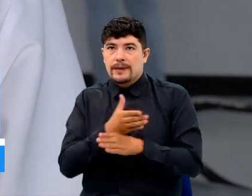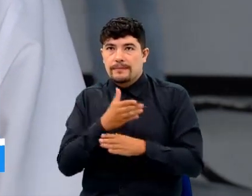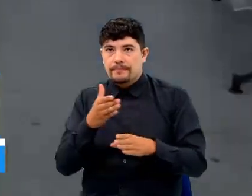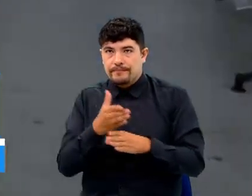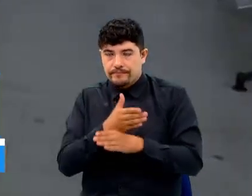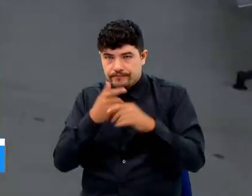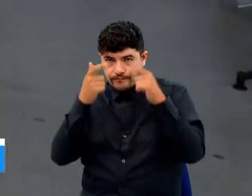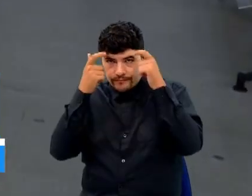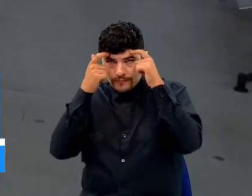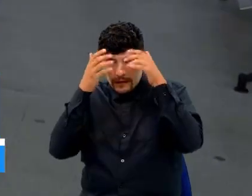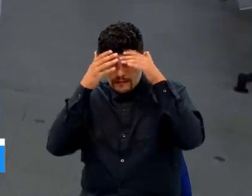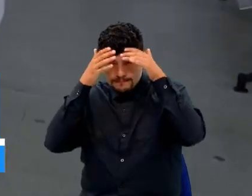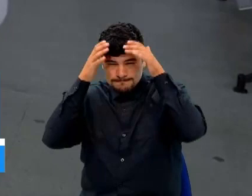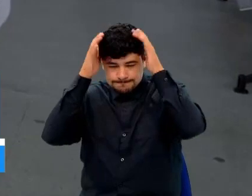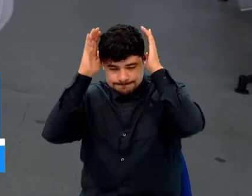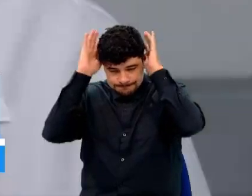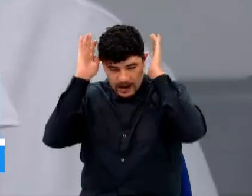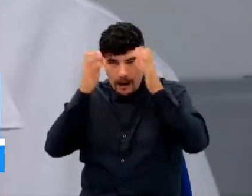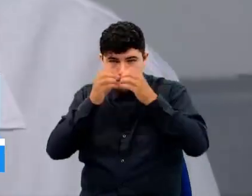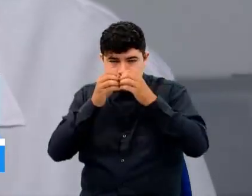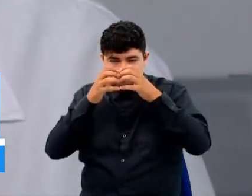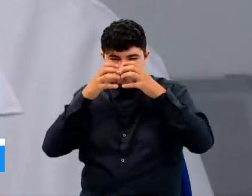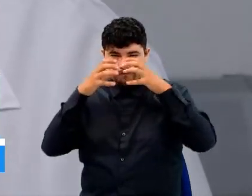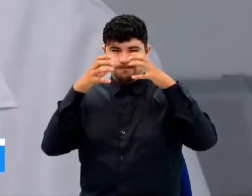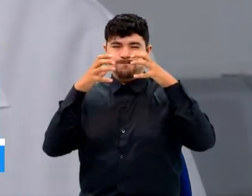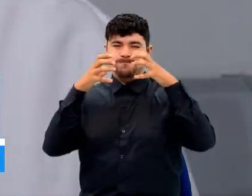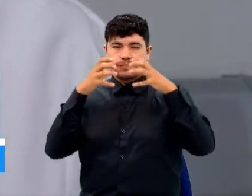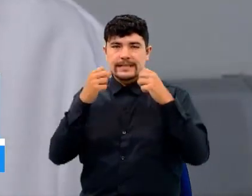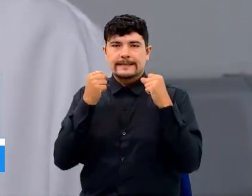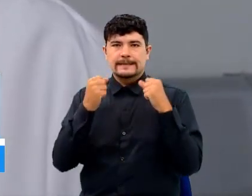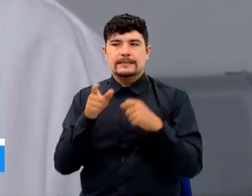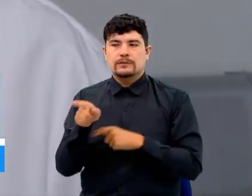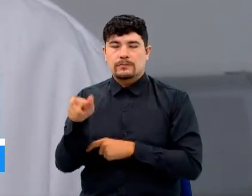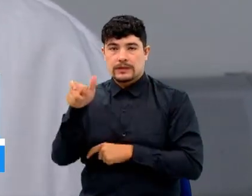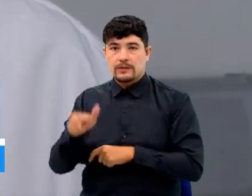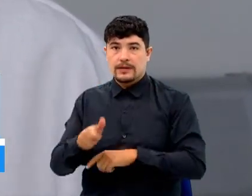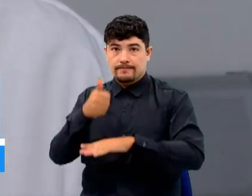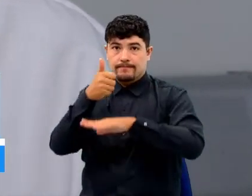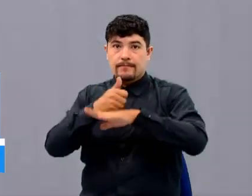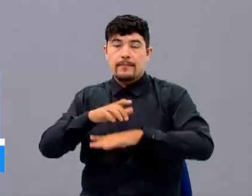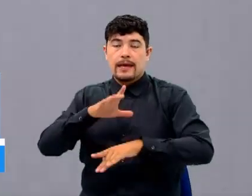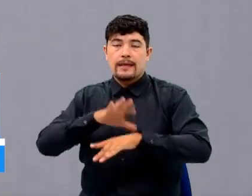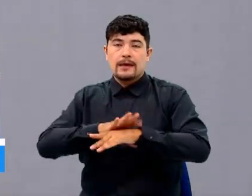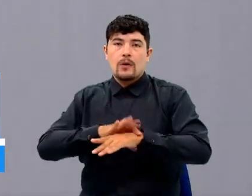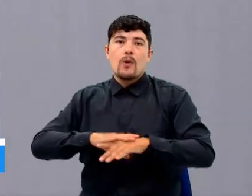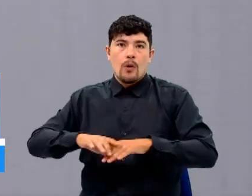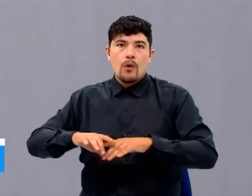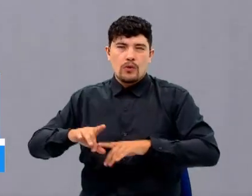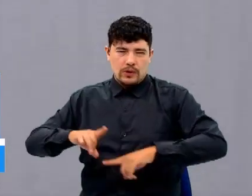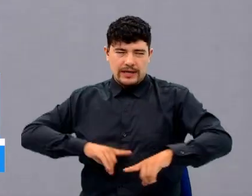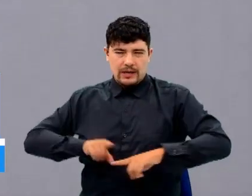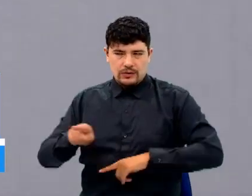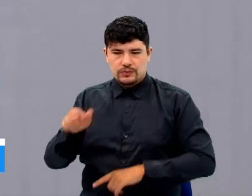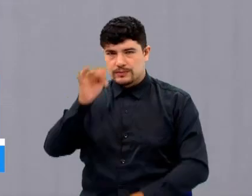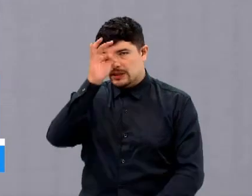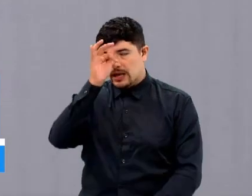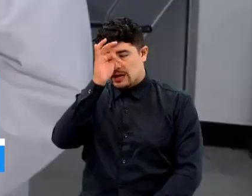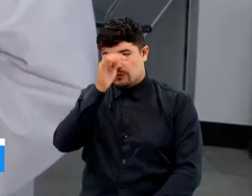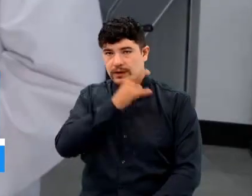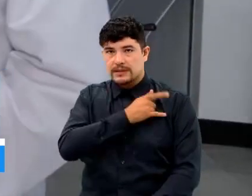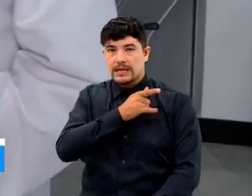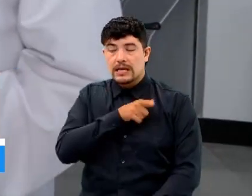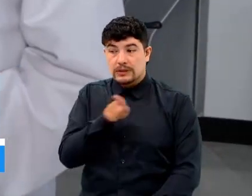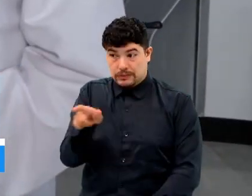bóveda craneana según Javier Francisco Martínez coordinador médico del Hospital Universitario de Santander al joven le